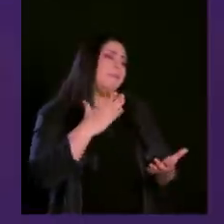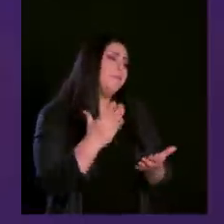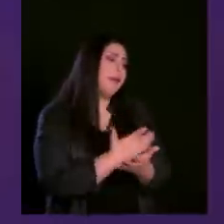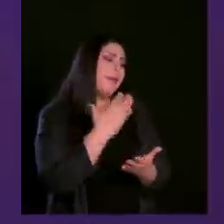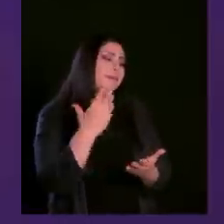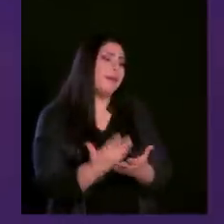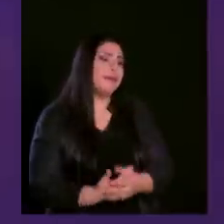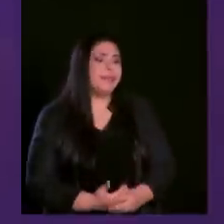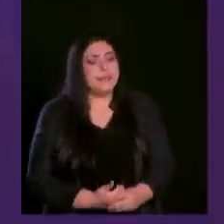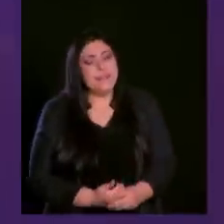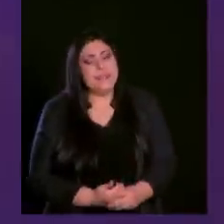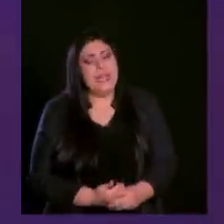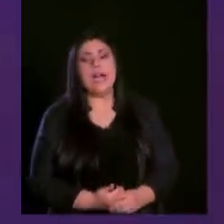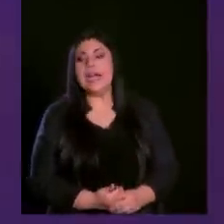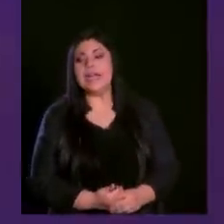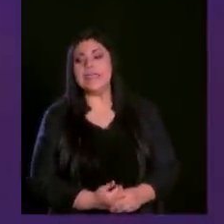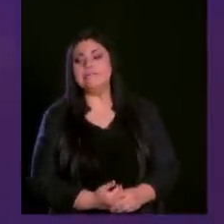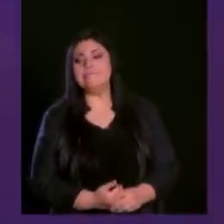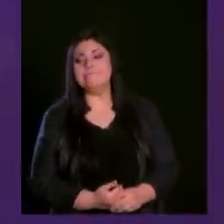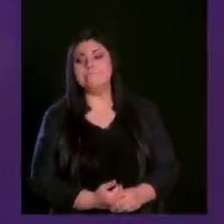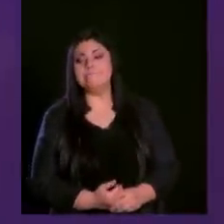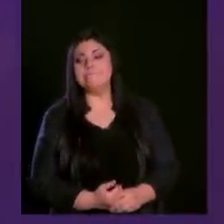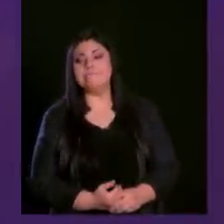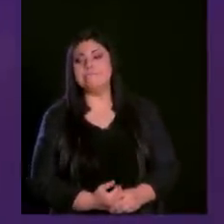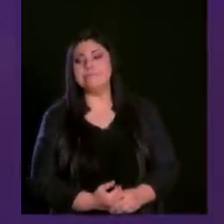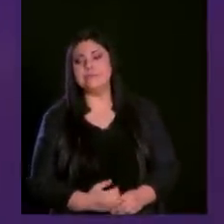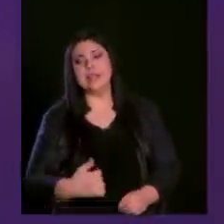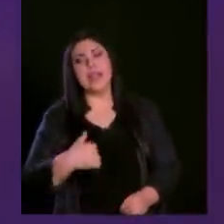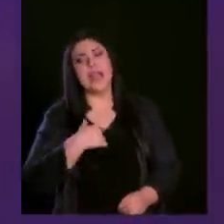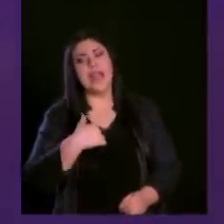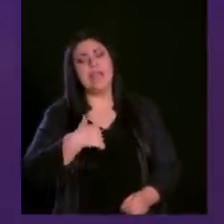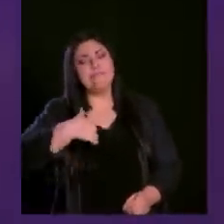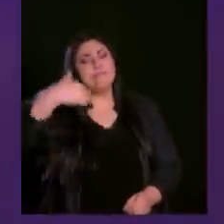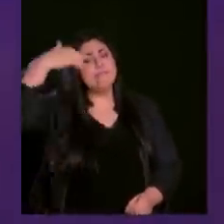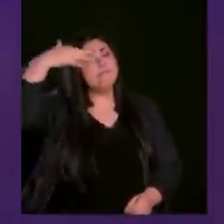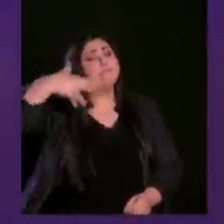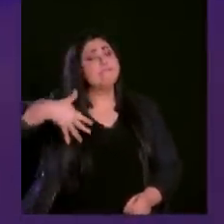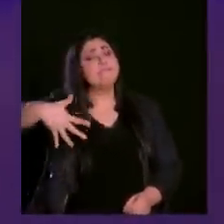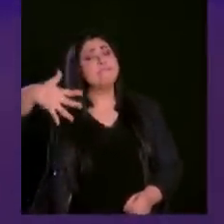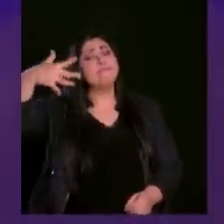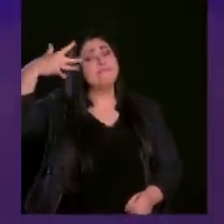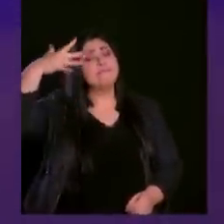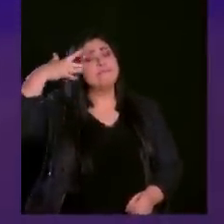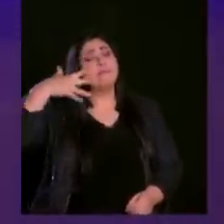Cómo la quería la leía todos los días